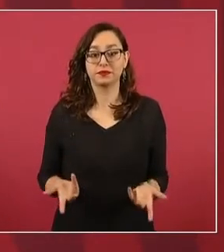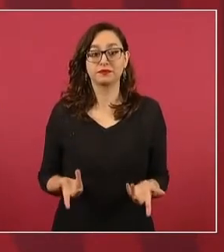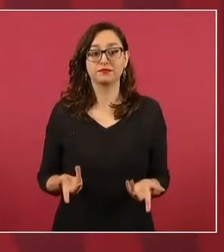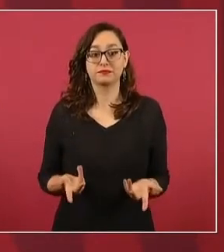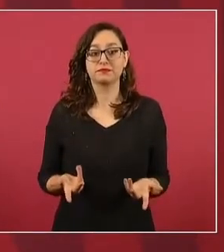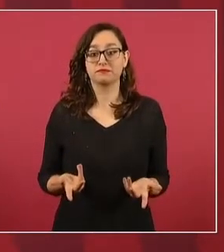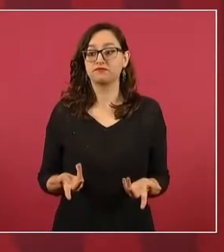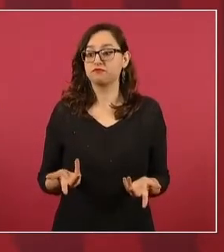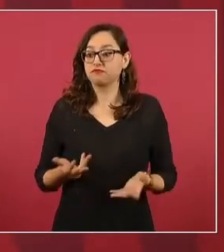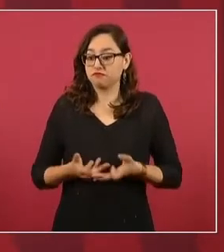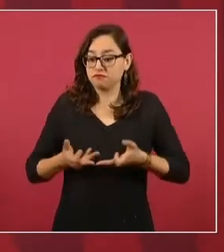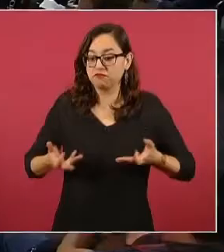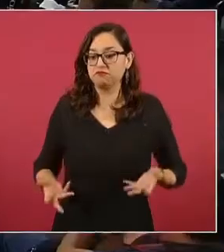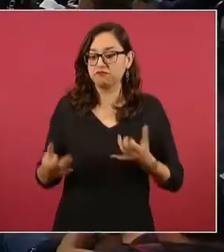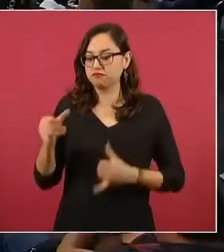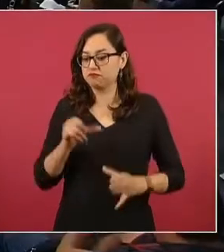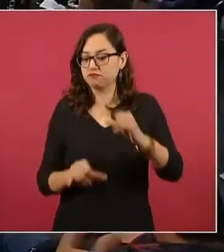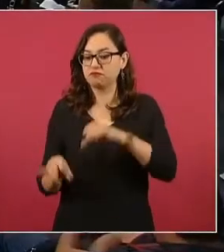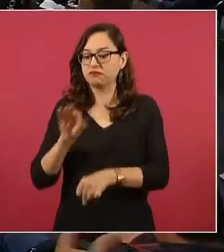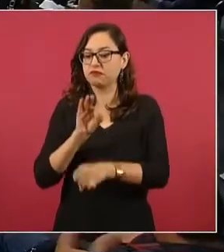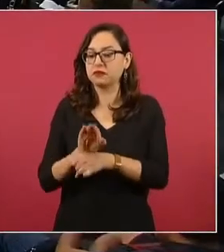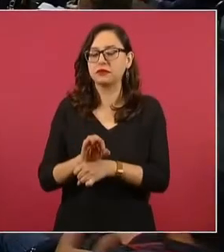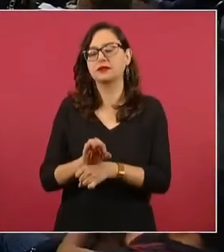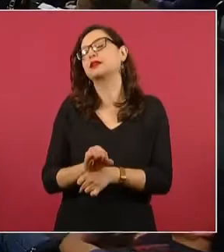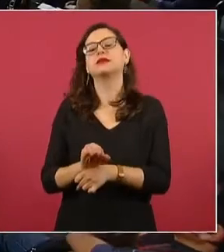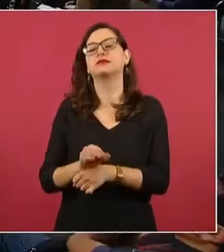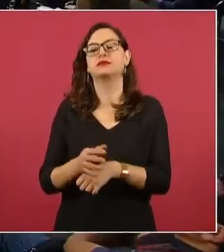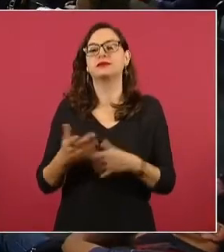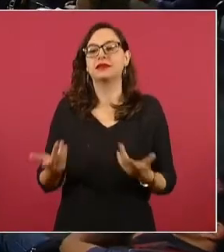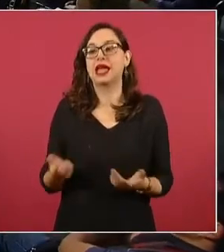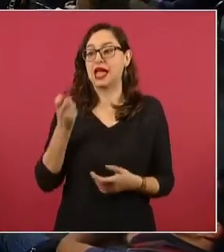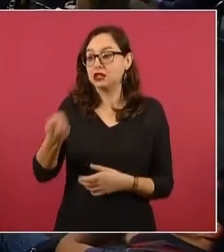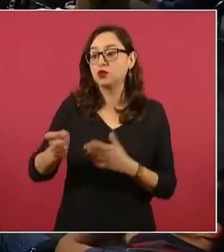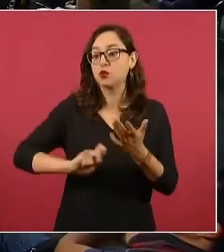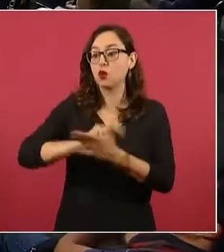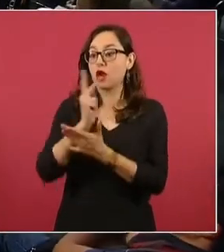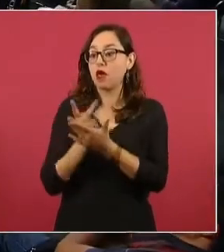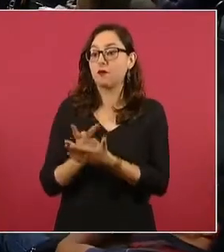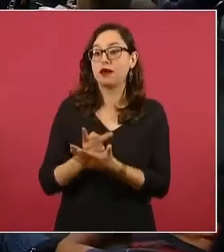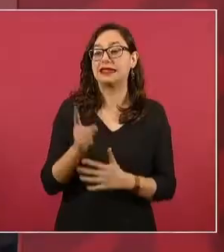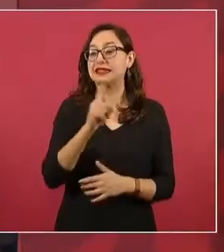Ahora lo de fertilizantes, en fin, eso va a quedar